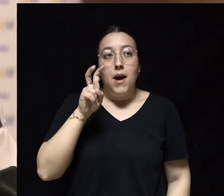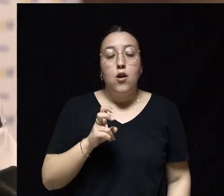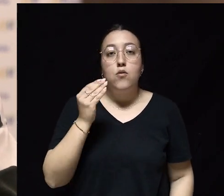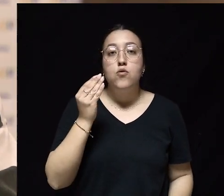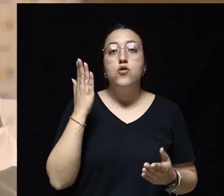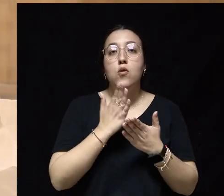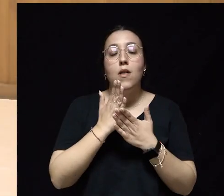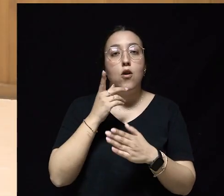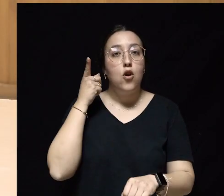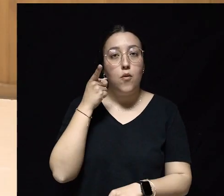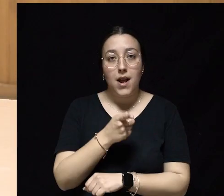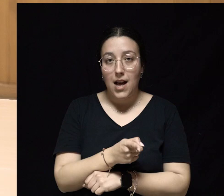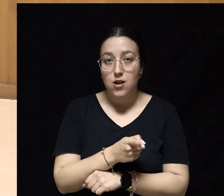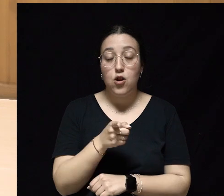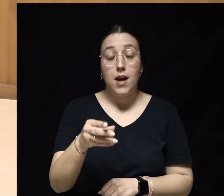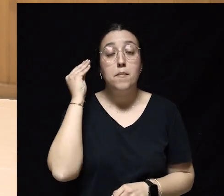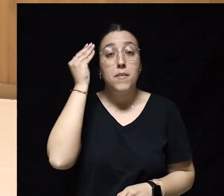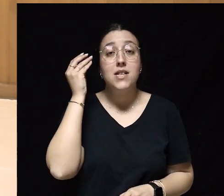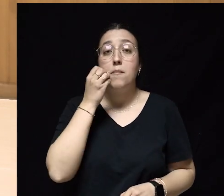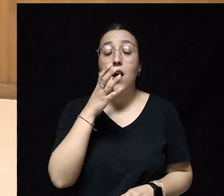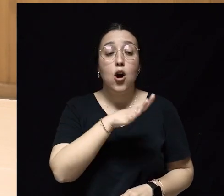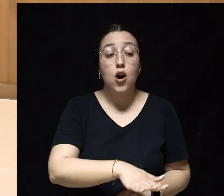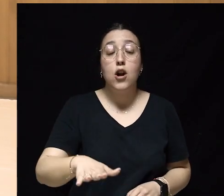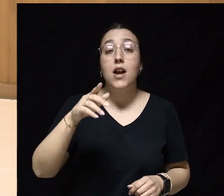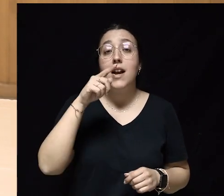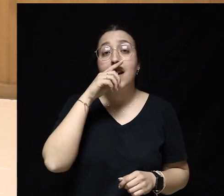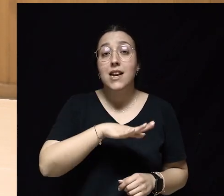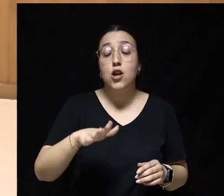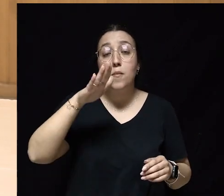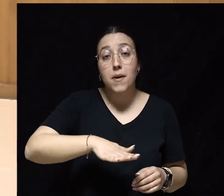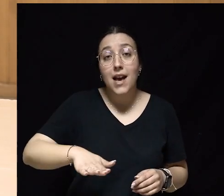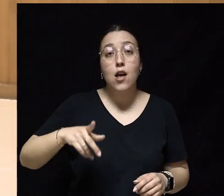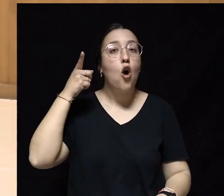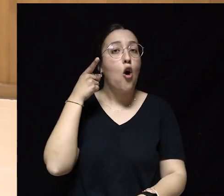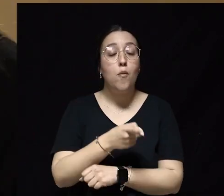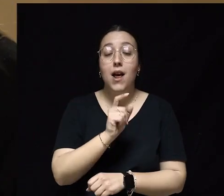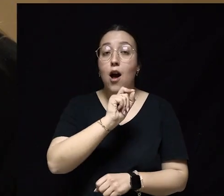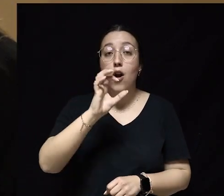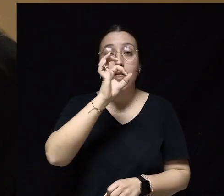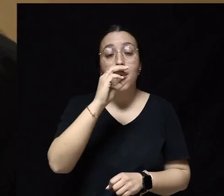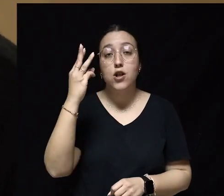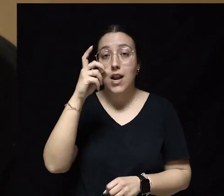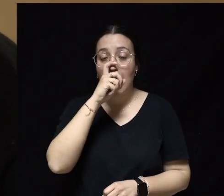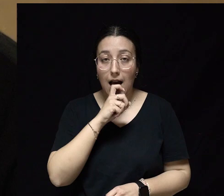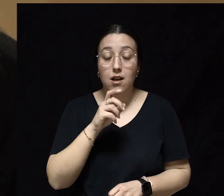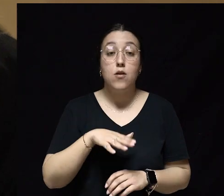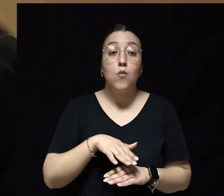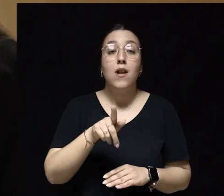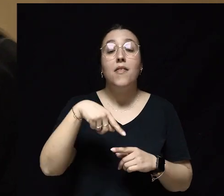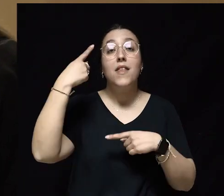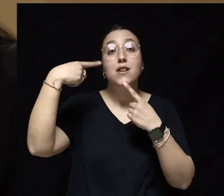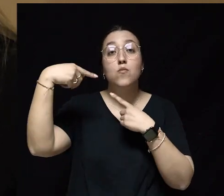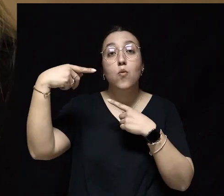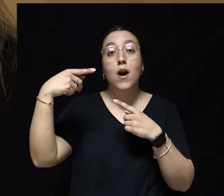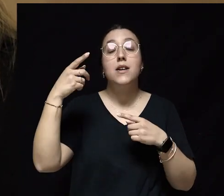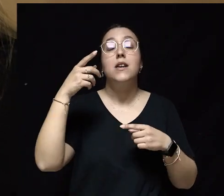buenos resultados. Yo valoro muchísimo la educación obligatoria y desde la comunidad gitana tenemos